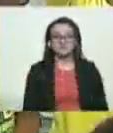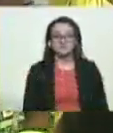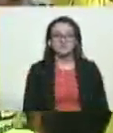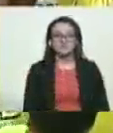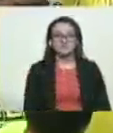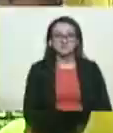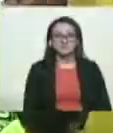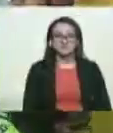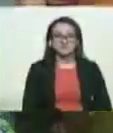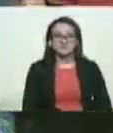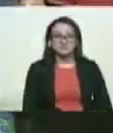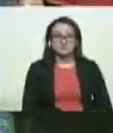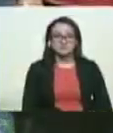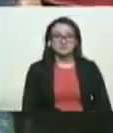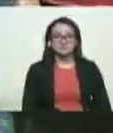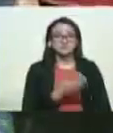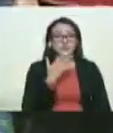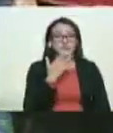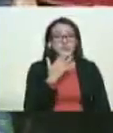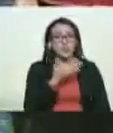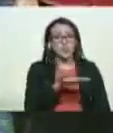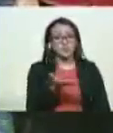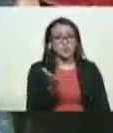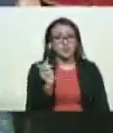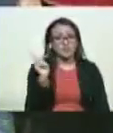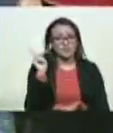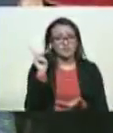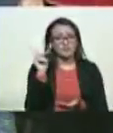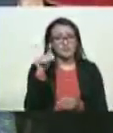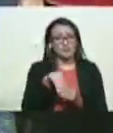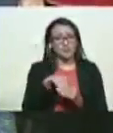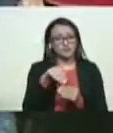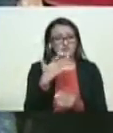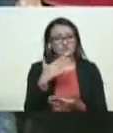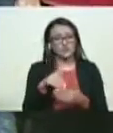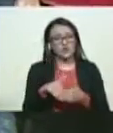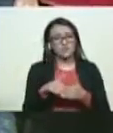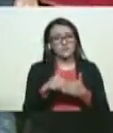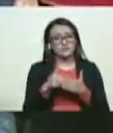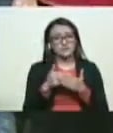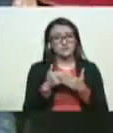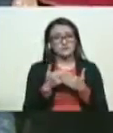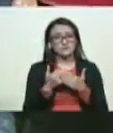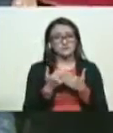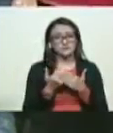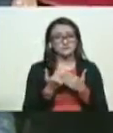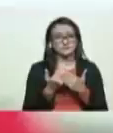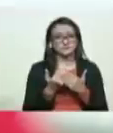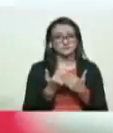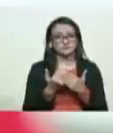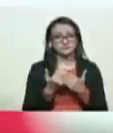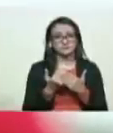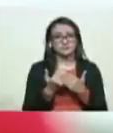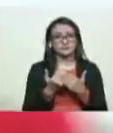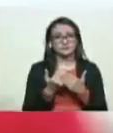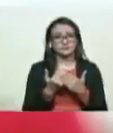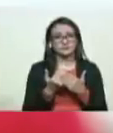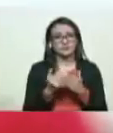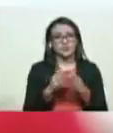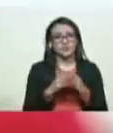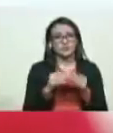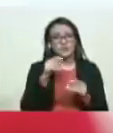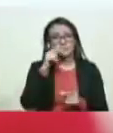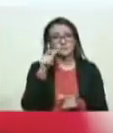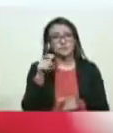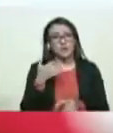si ustedes van a votar a las 5 de la mañana que tenga carne